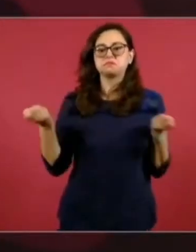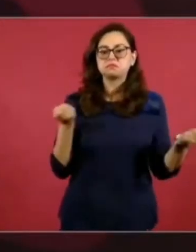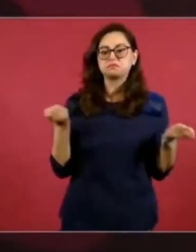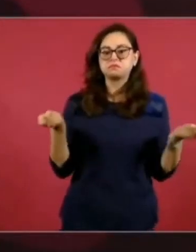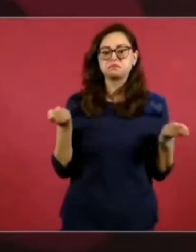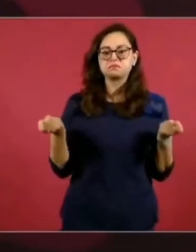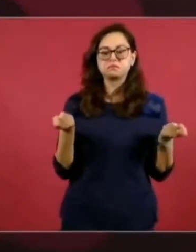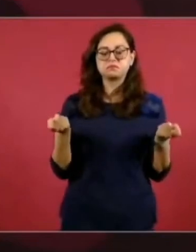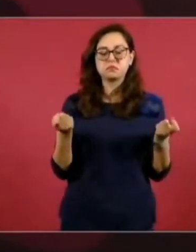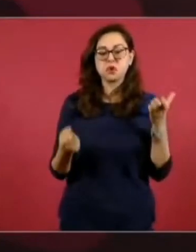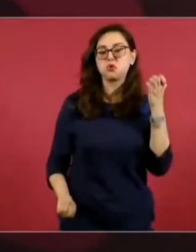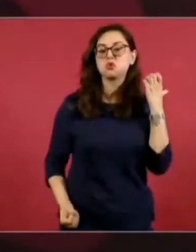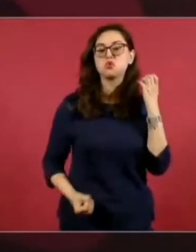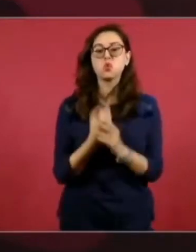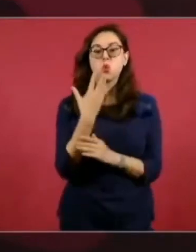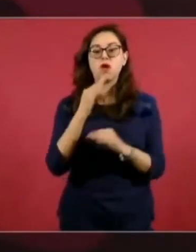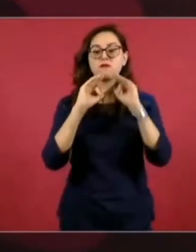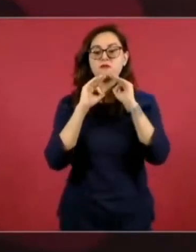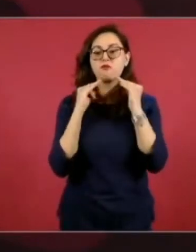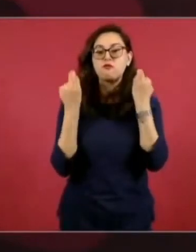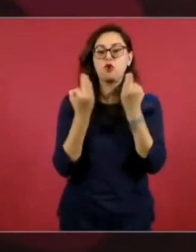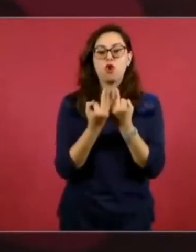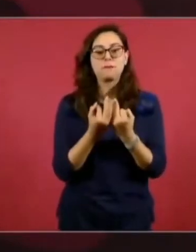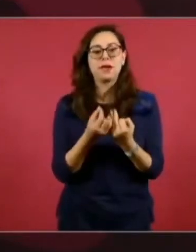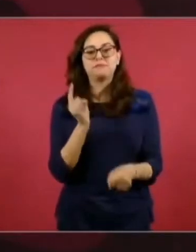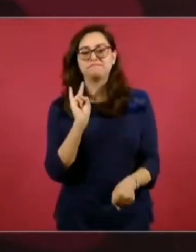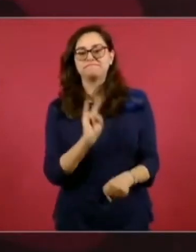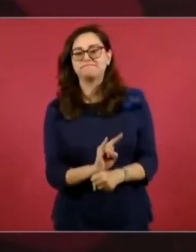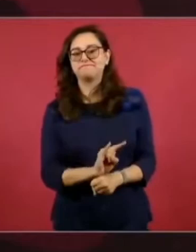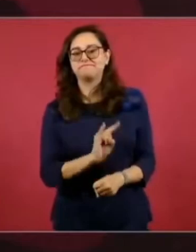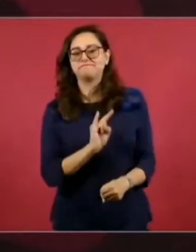una república simulada,